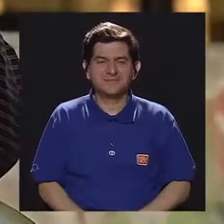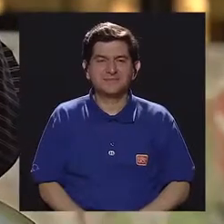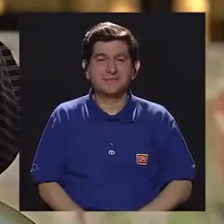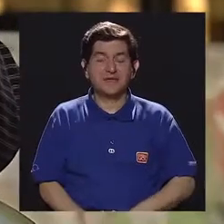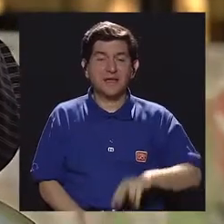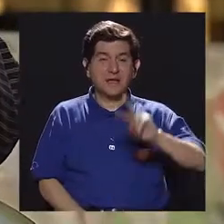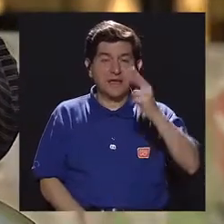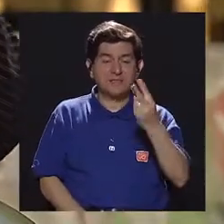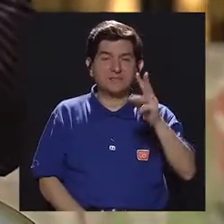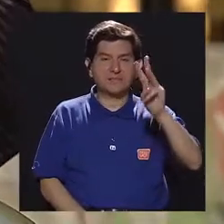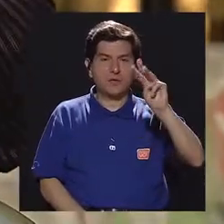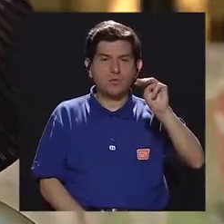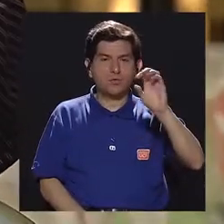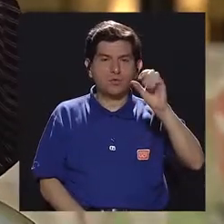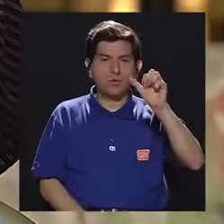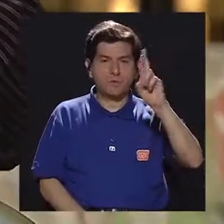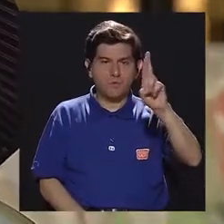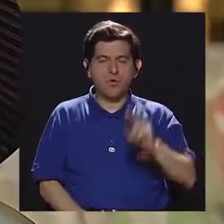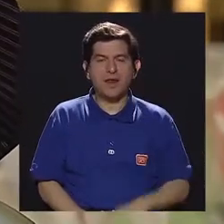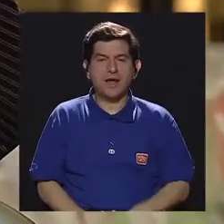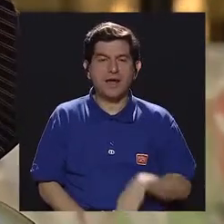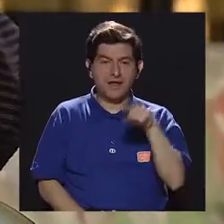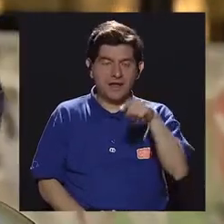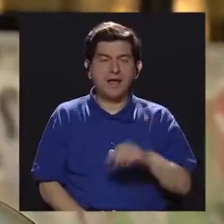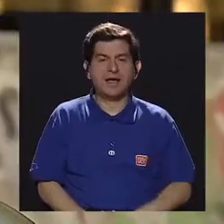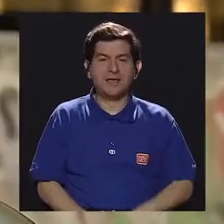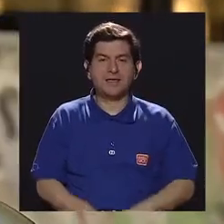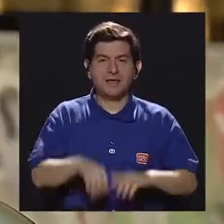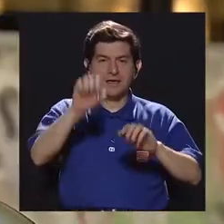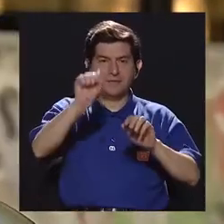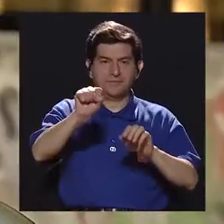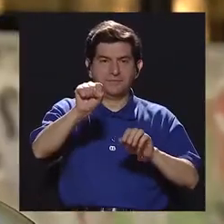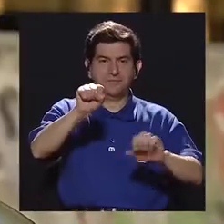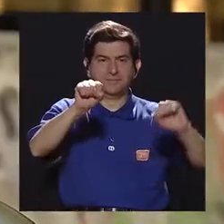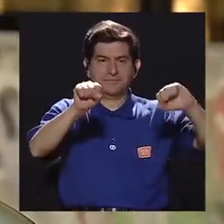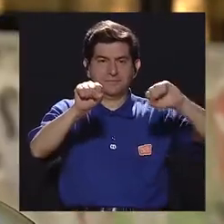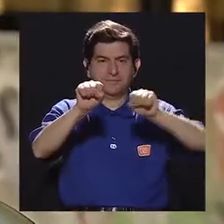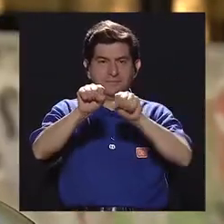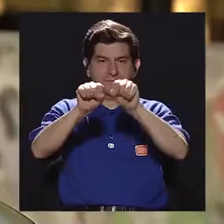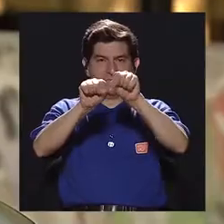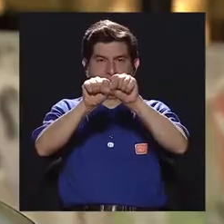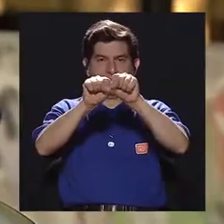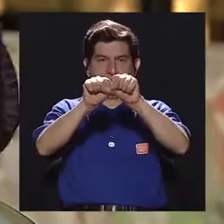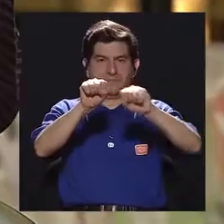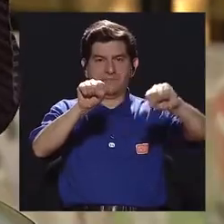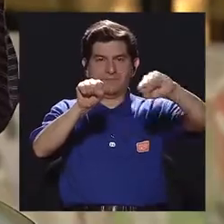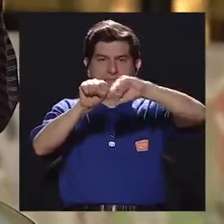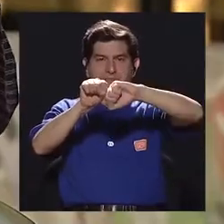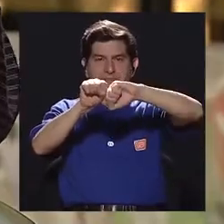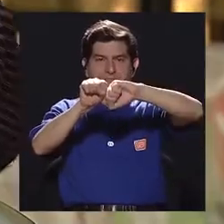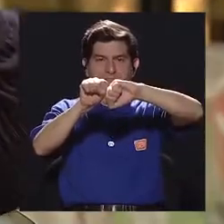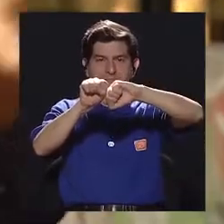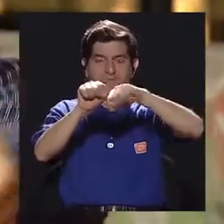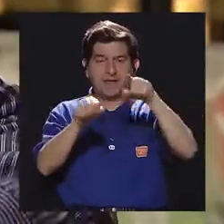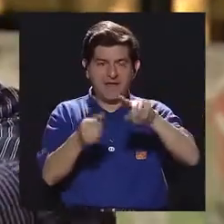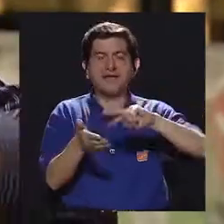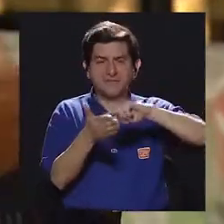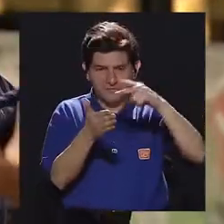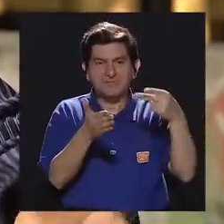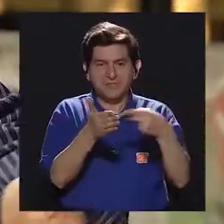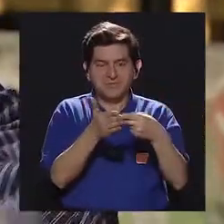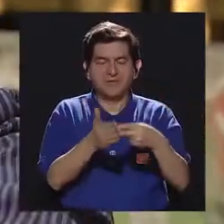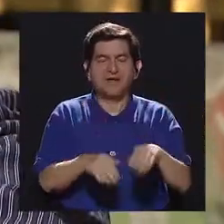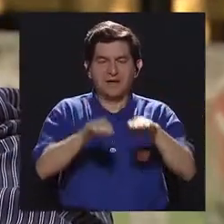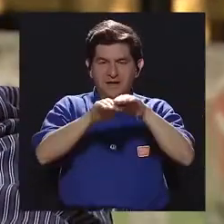ahí, yo pongo mi mano así, ese es el tercero y la muela está así. En lugar de estar así, con vertical como debiera, está así. Y eso es lo que nosotros llamamos una